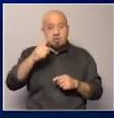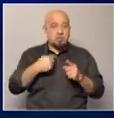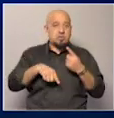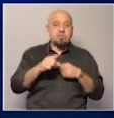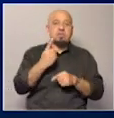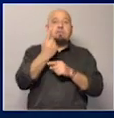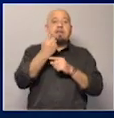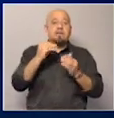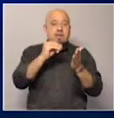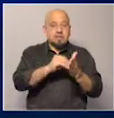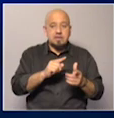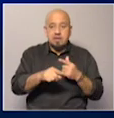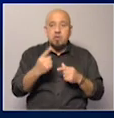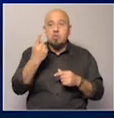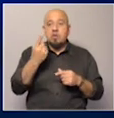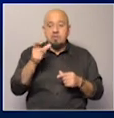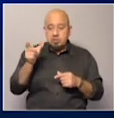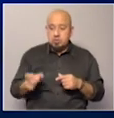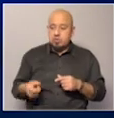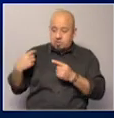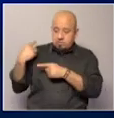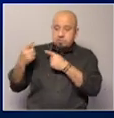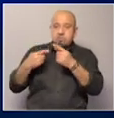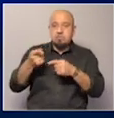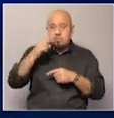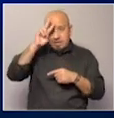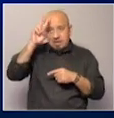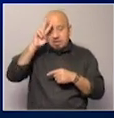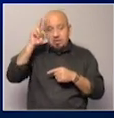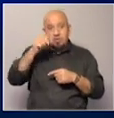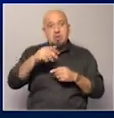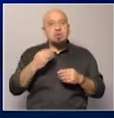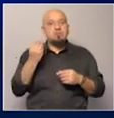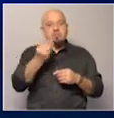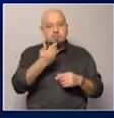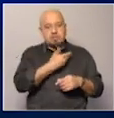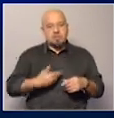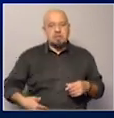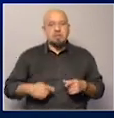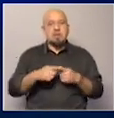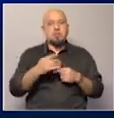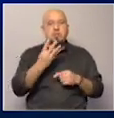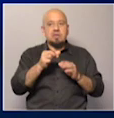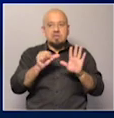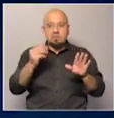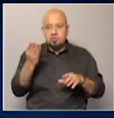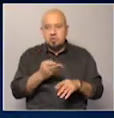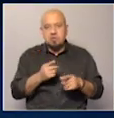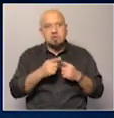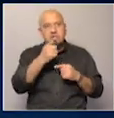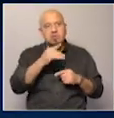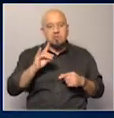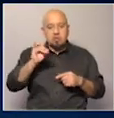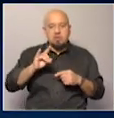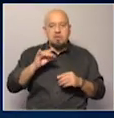llegaba al poder del país siendo que el 45 por ciento de la población boliviana es indígena es algo insólito eso demuestra lo que son las castas